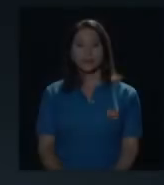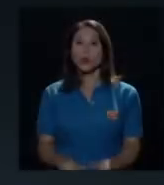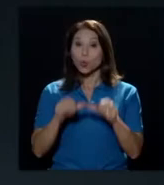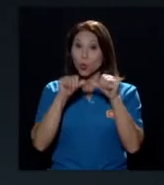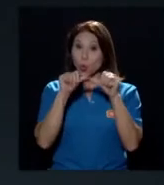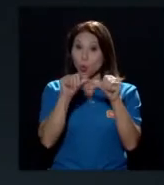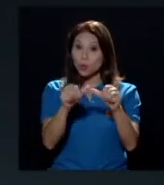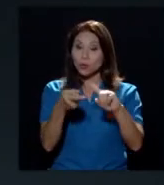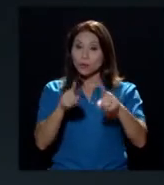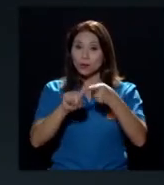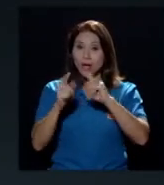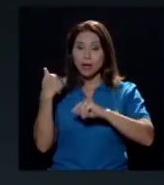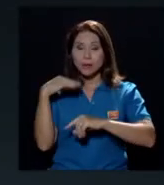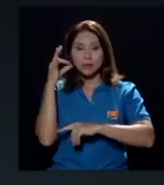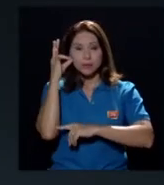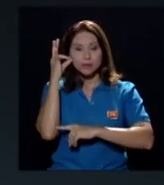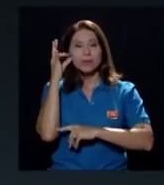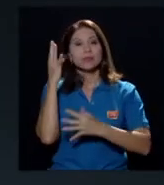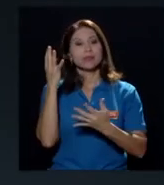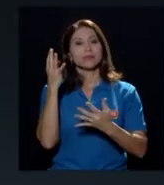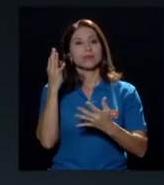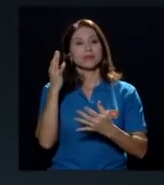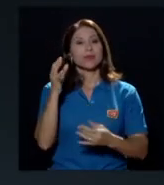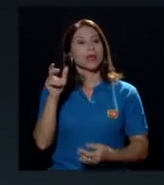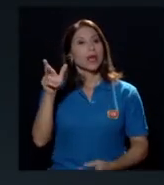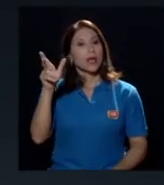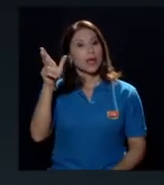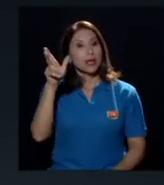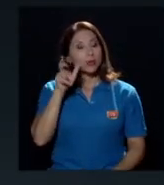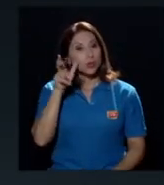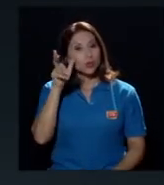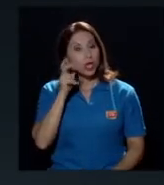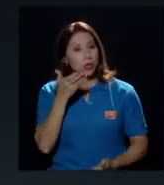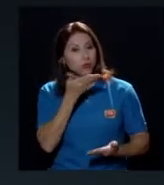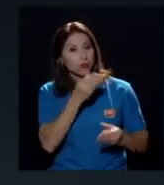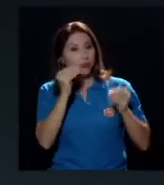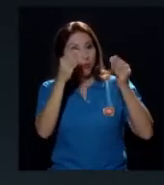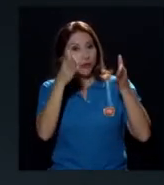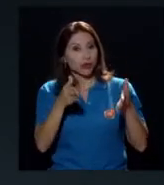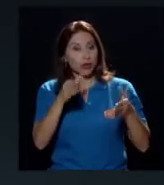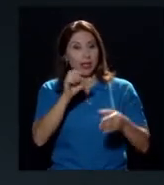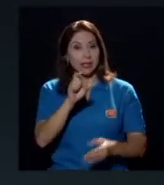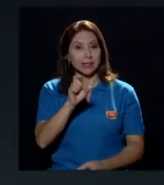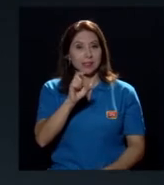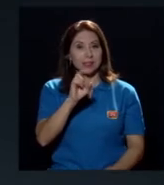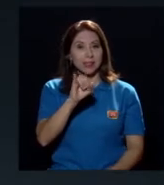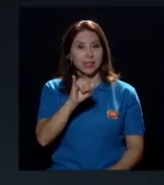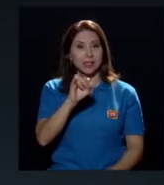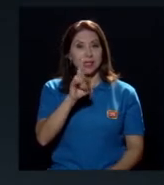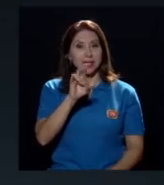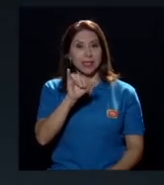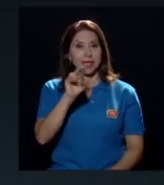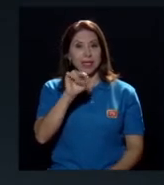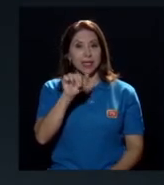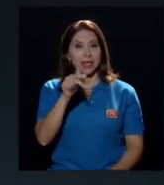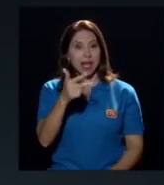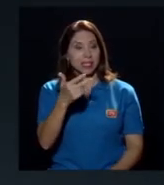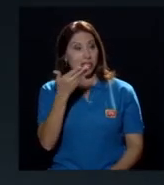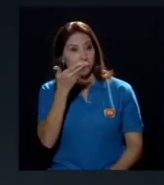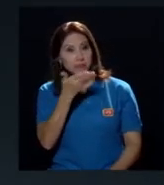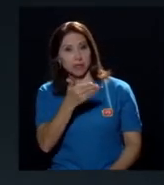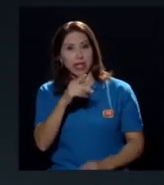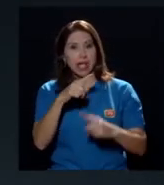Continuamos, amigas, amigos, escuchando a la profesora Sirinash y al exministro Ruiz.